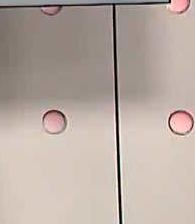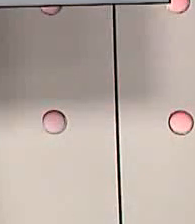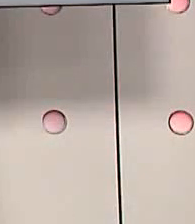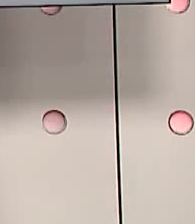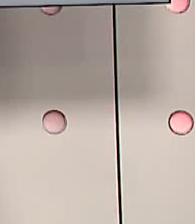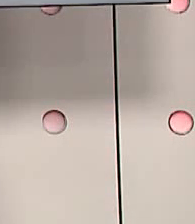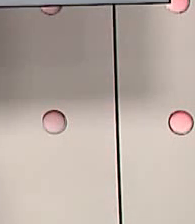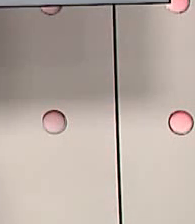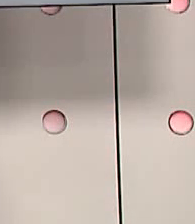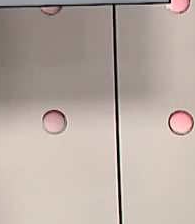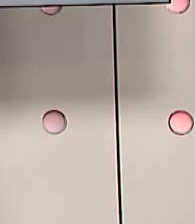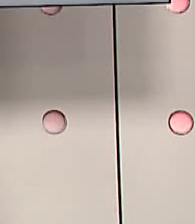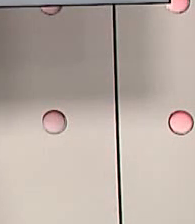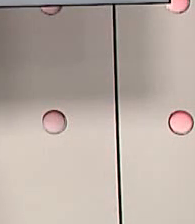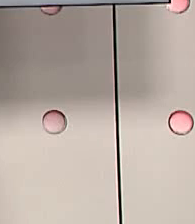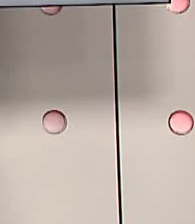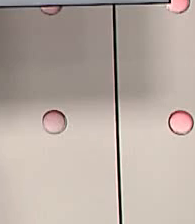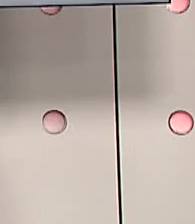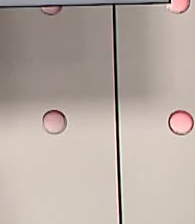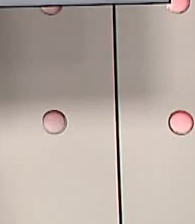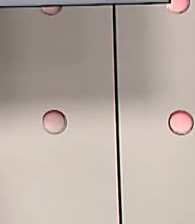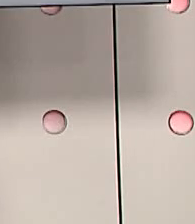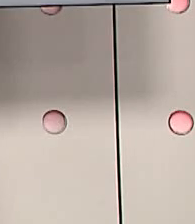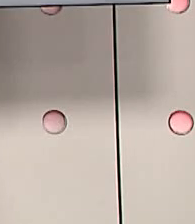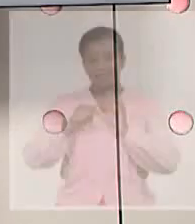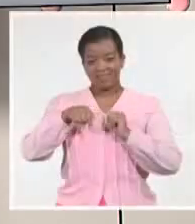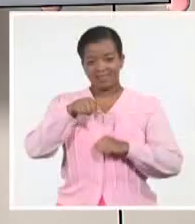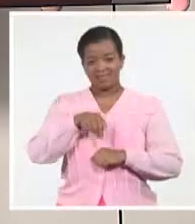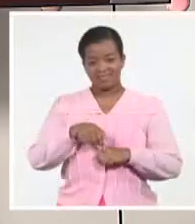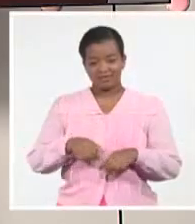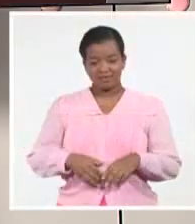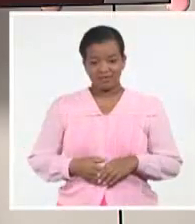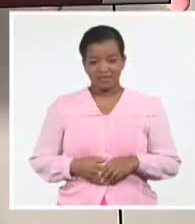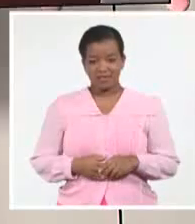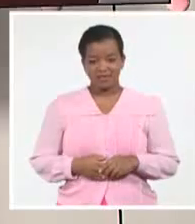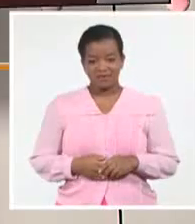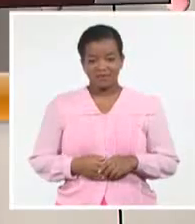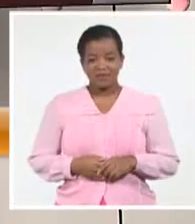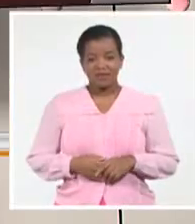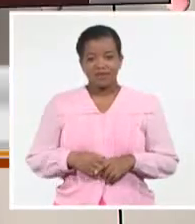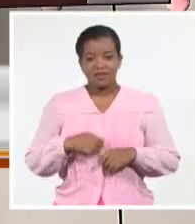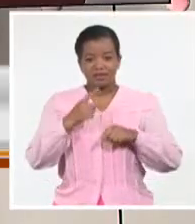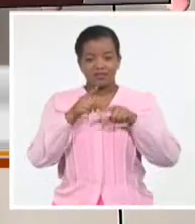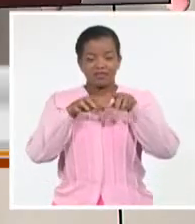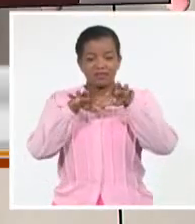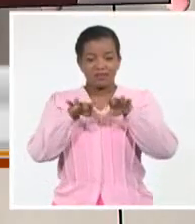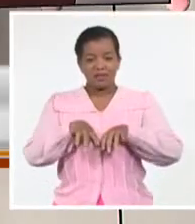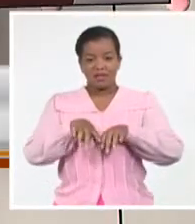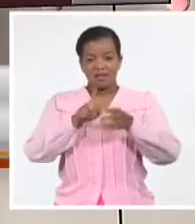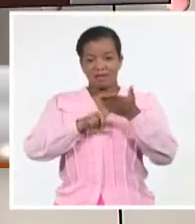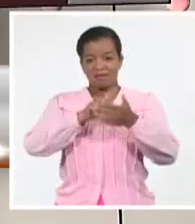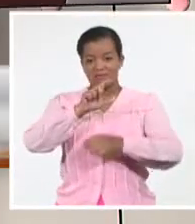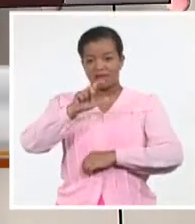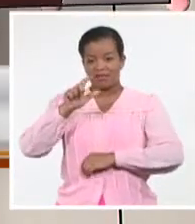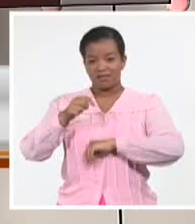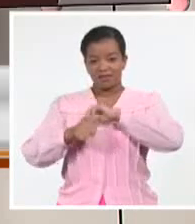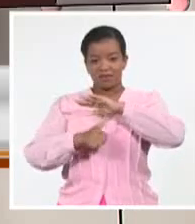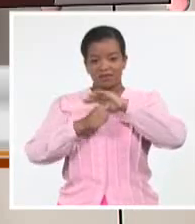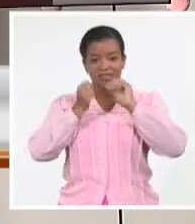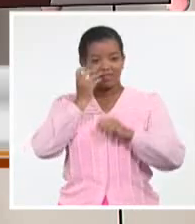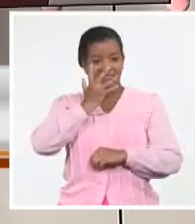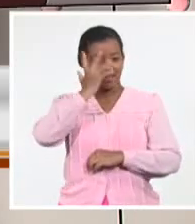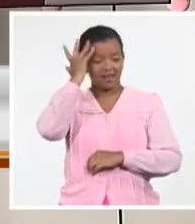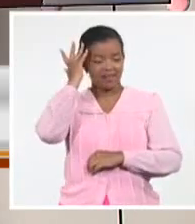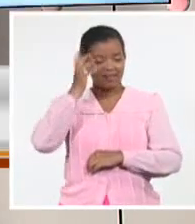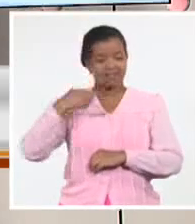Muy buenas tardes, Actualidad Deportiva al Mediodía. El primer secretario del partido y presidente de la República de Cuba, Miguel Díaz-Canel Bermúdez, recibió